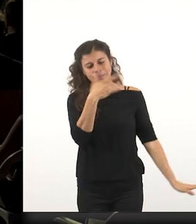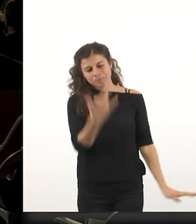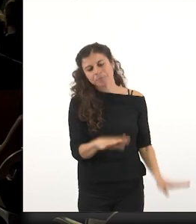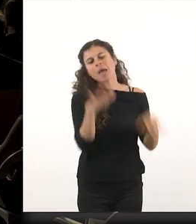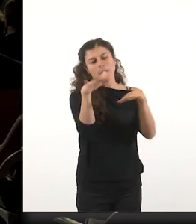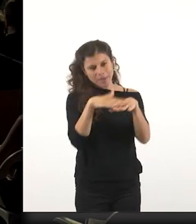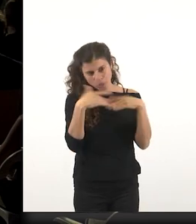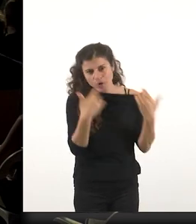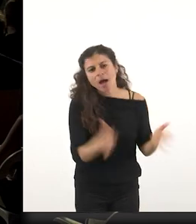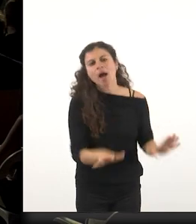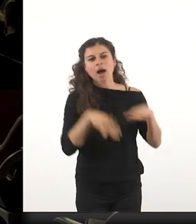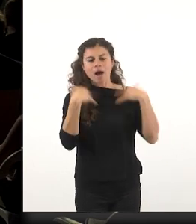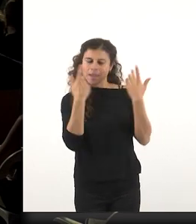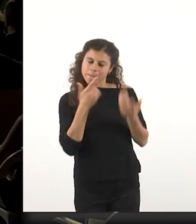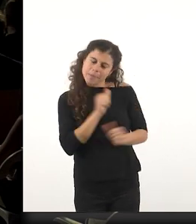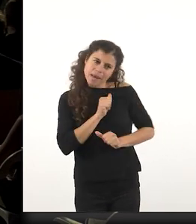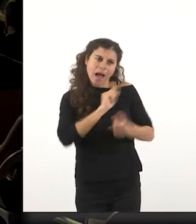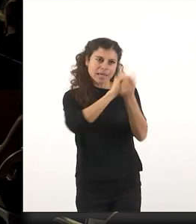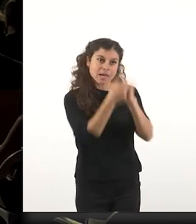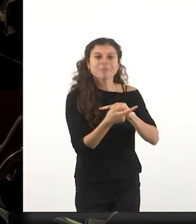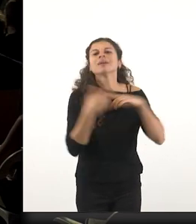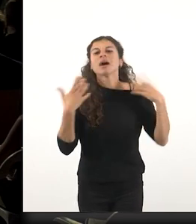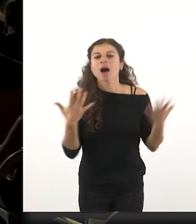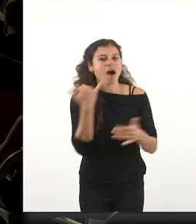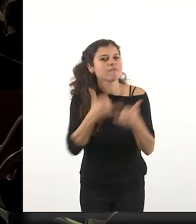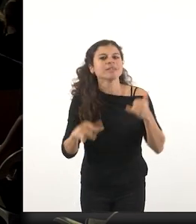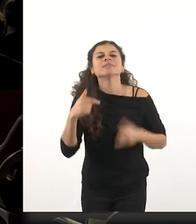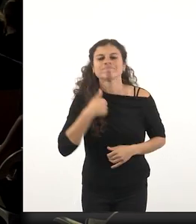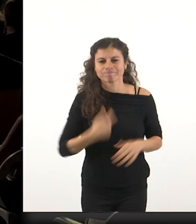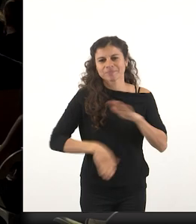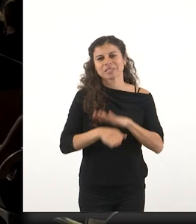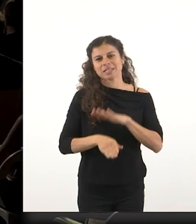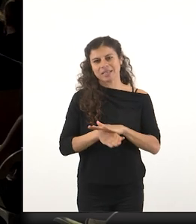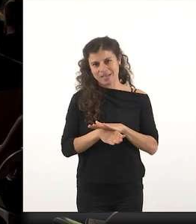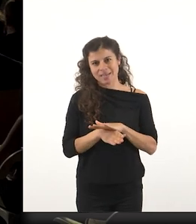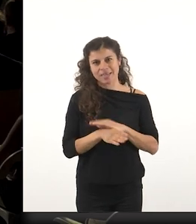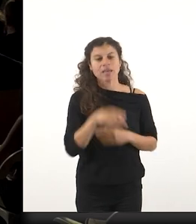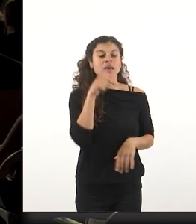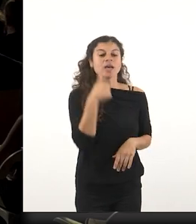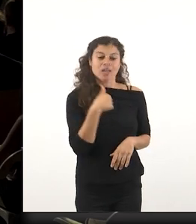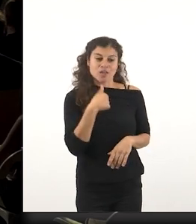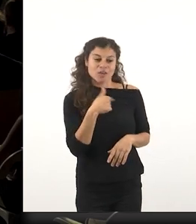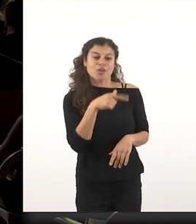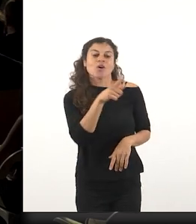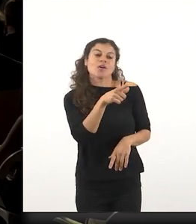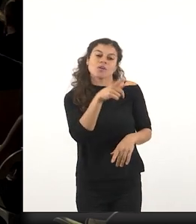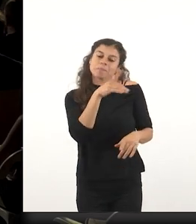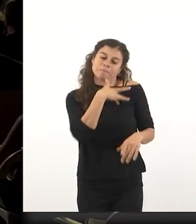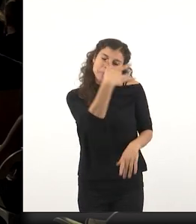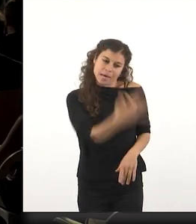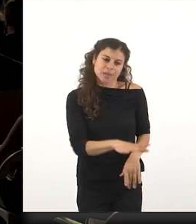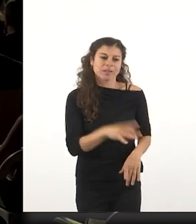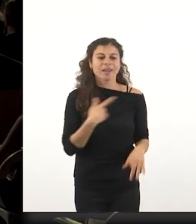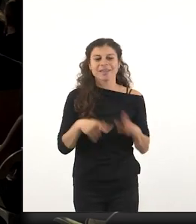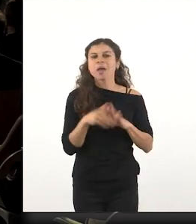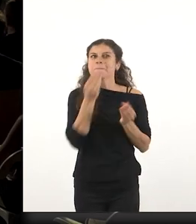otro cambie, por eso ya lo perdoné y todo fue como antes. No como antes, no, hija, mejor que antes, que hace unas temporadas son mejores que las primeras. Que pasamos 8 meses muy guay